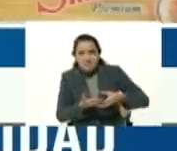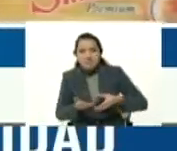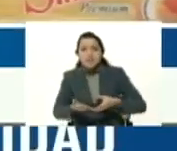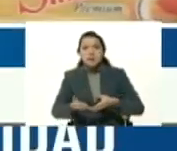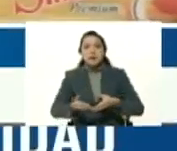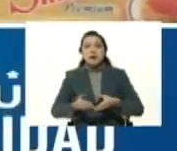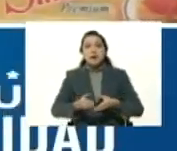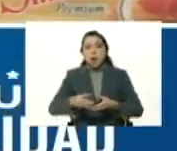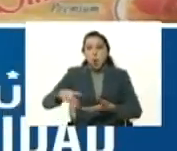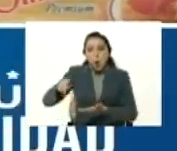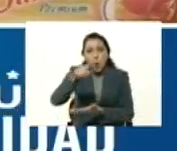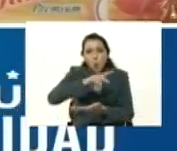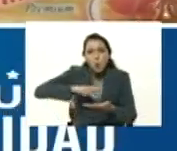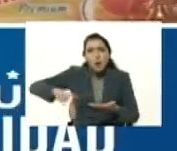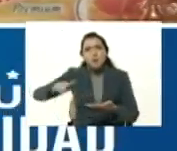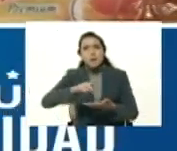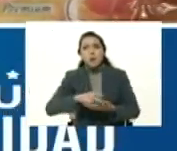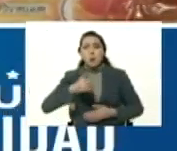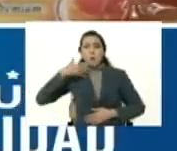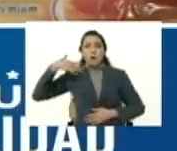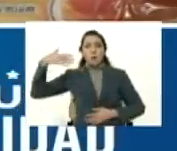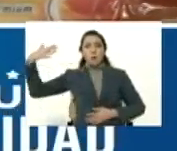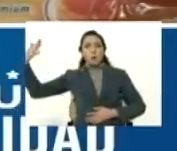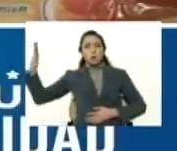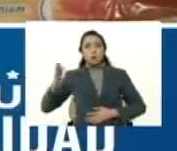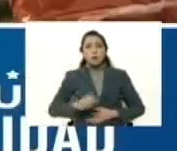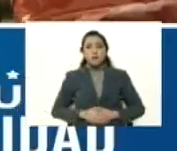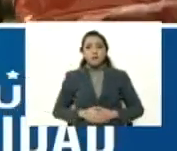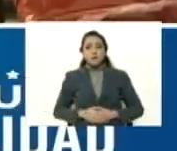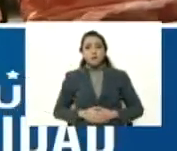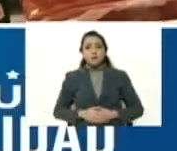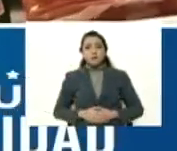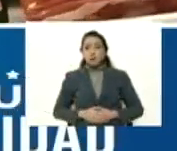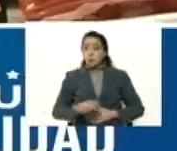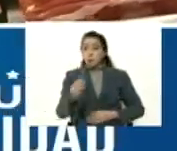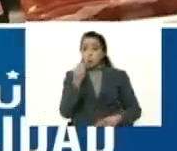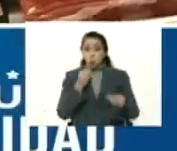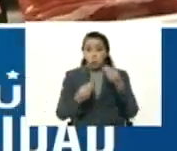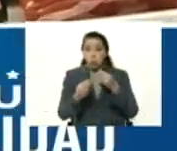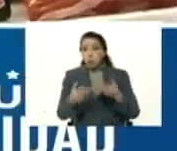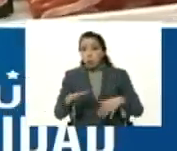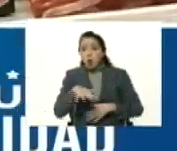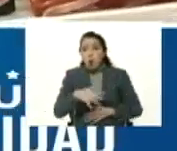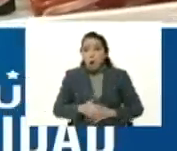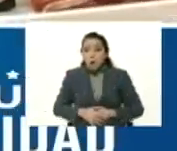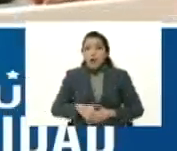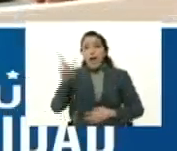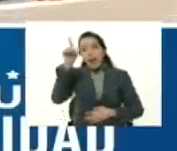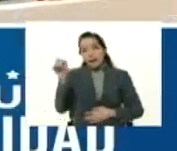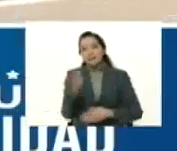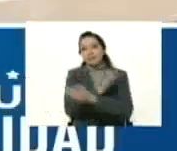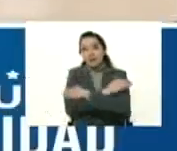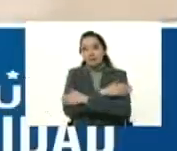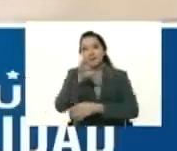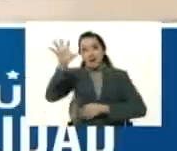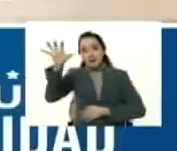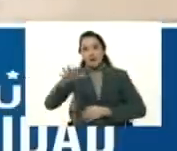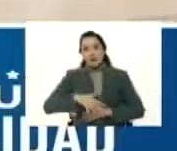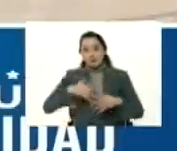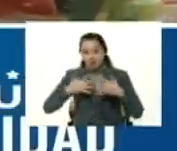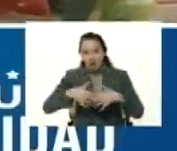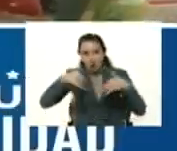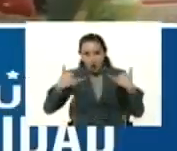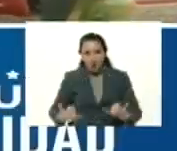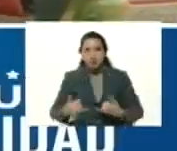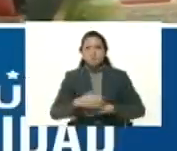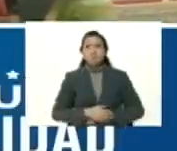una pizza famosa. ¿Eh? Y son comidas de Italia, así que felicito, pues, Industria Sindoni. Ahora